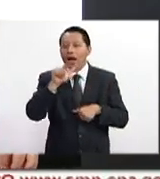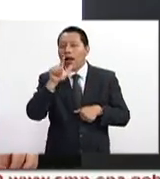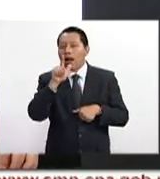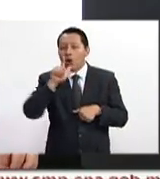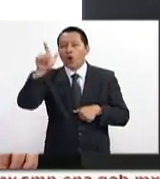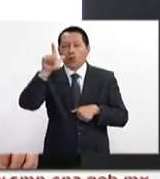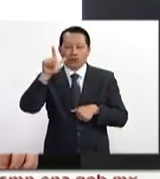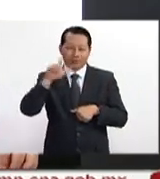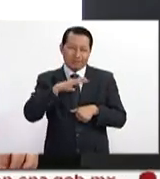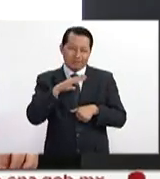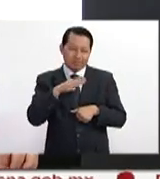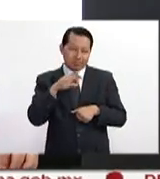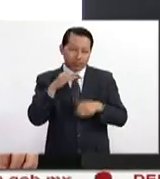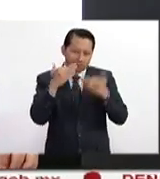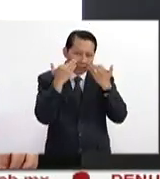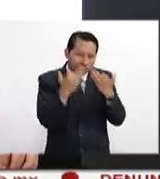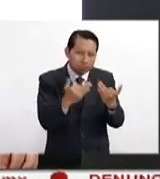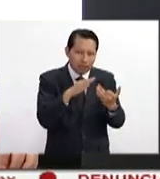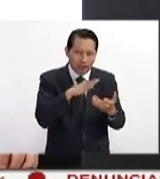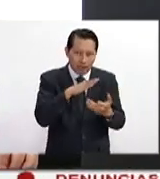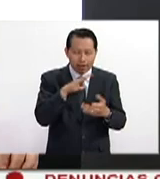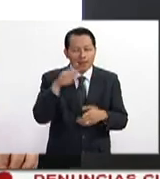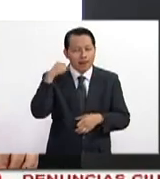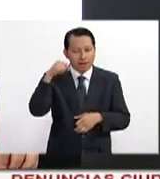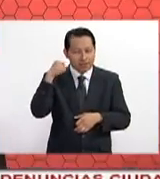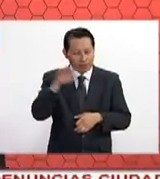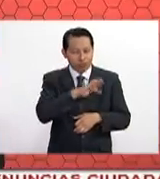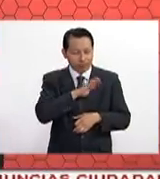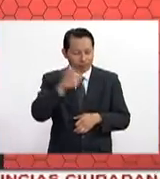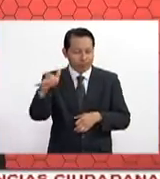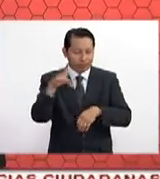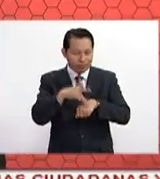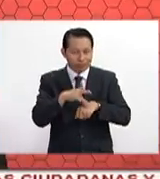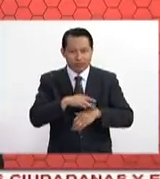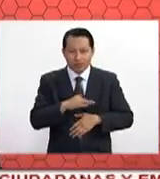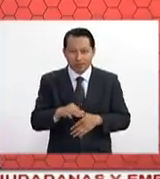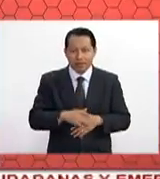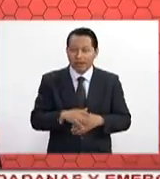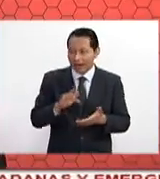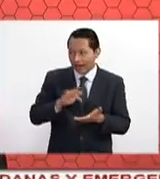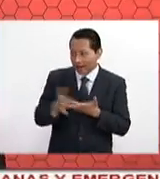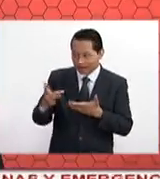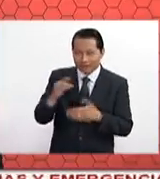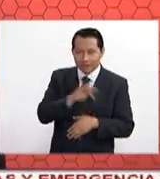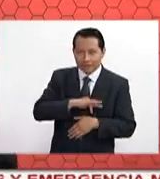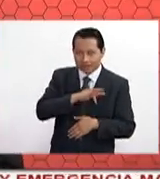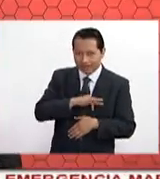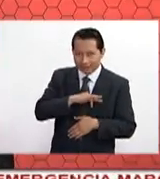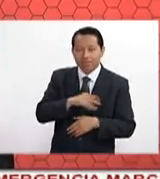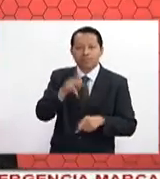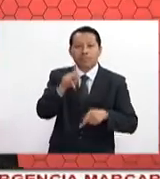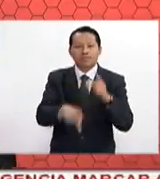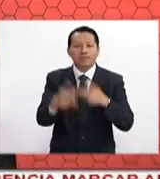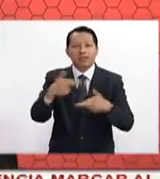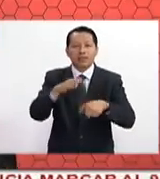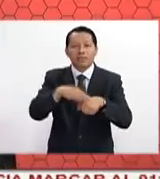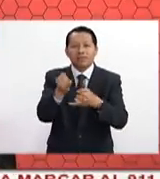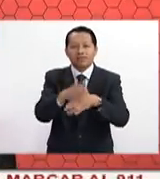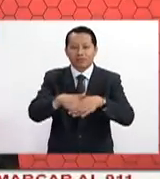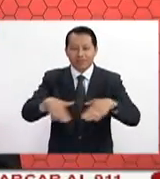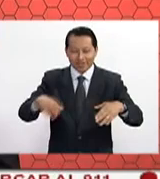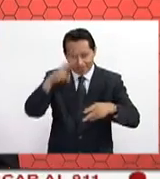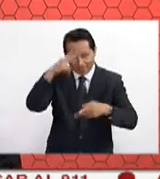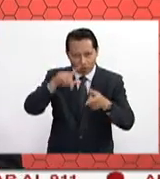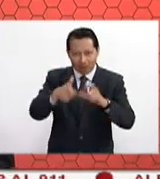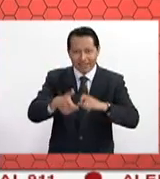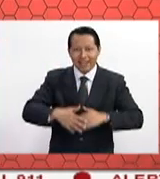cómo hacemos todos esos chocolates ahí en Comalcalco, en Tabasco. Exacto. Muchísimas gracias por estar con nosotros y felicidades. Vamos a hacer una pausa, regresamos con más información. Esto es México al